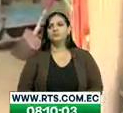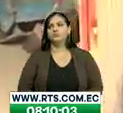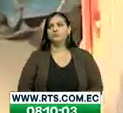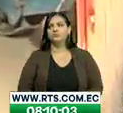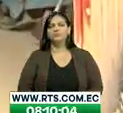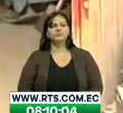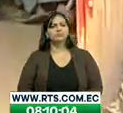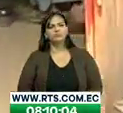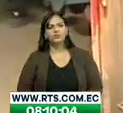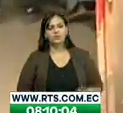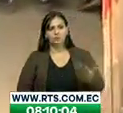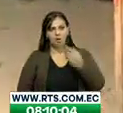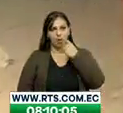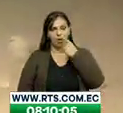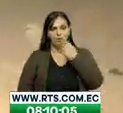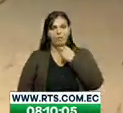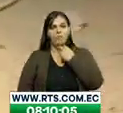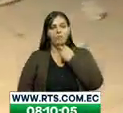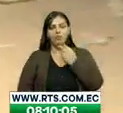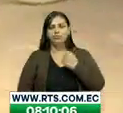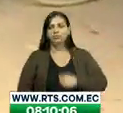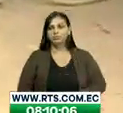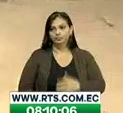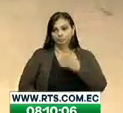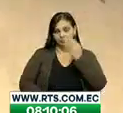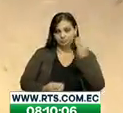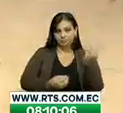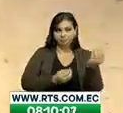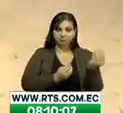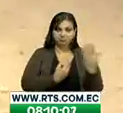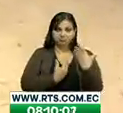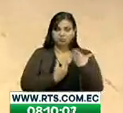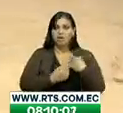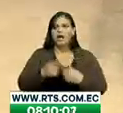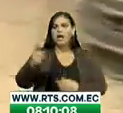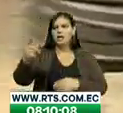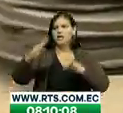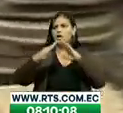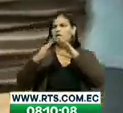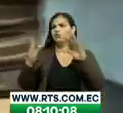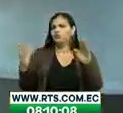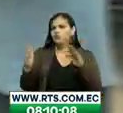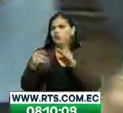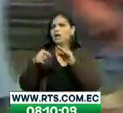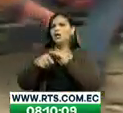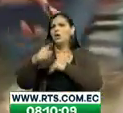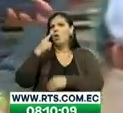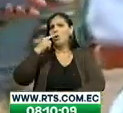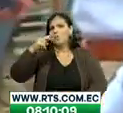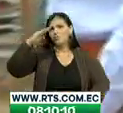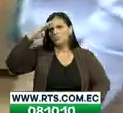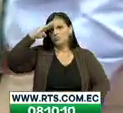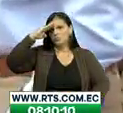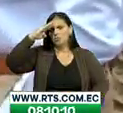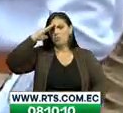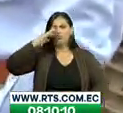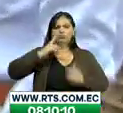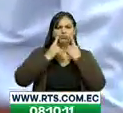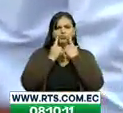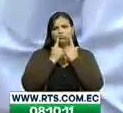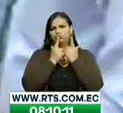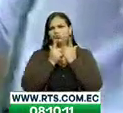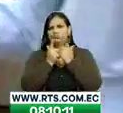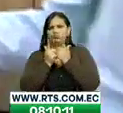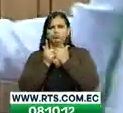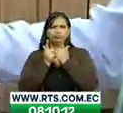que al guardia le han sometido el guardia ha estado aquí en este lugar sentado haciendo guardia cuidando como